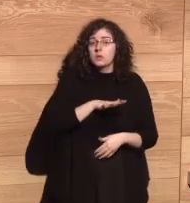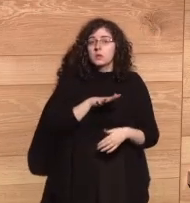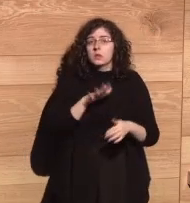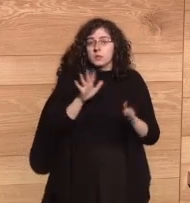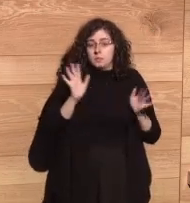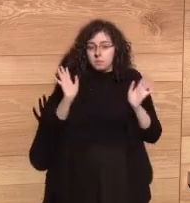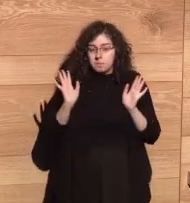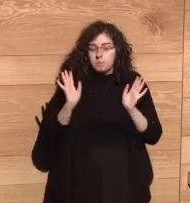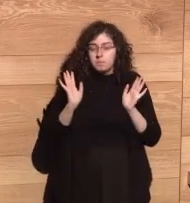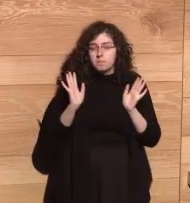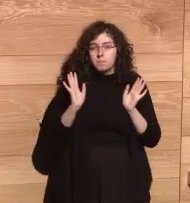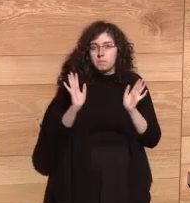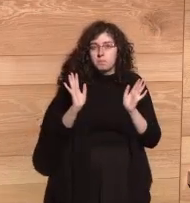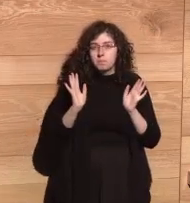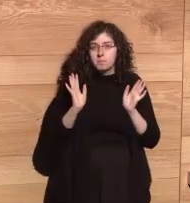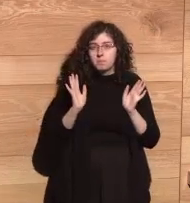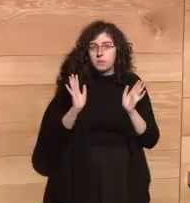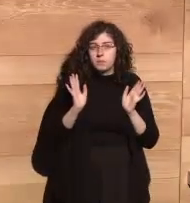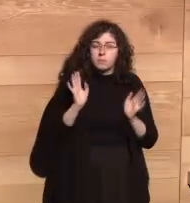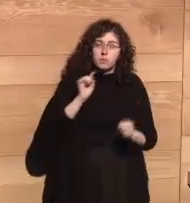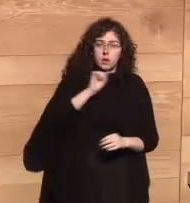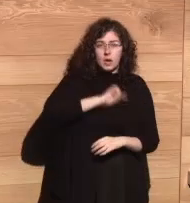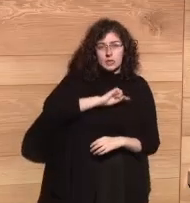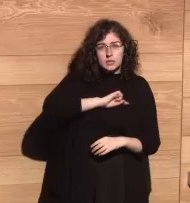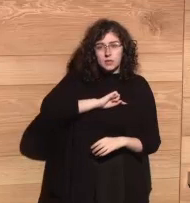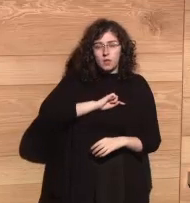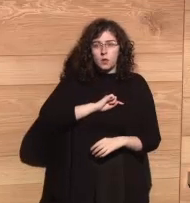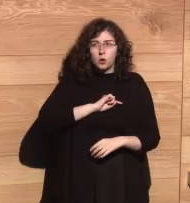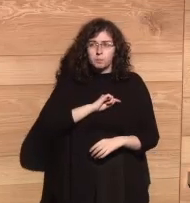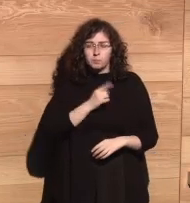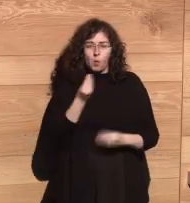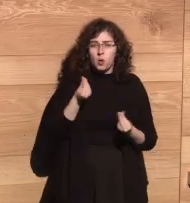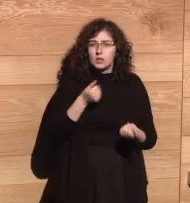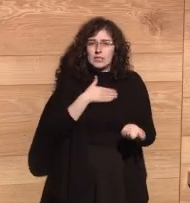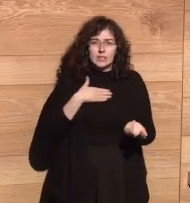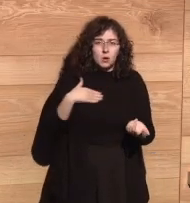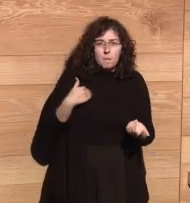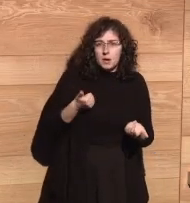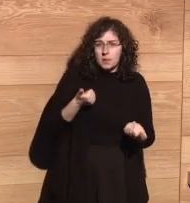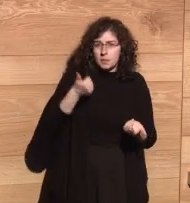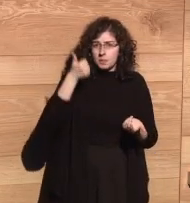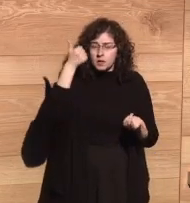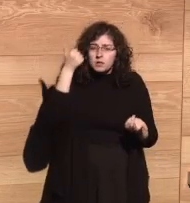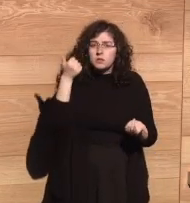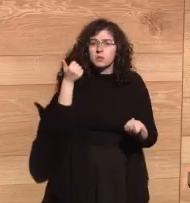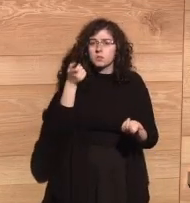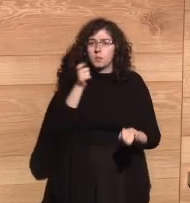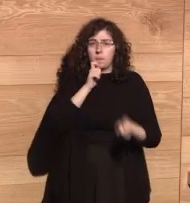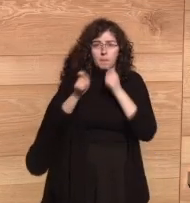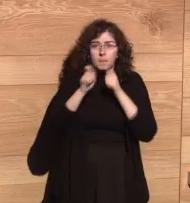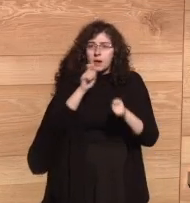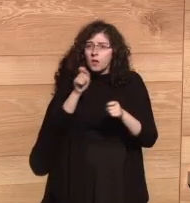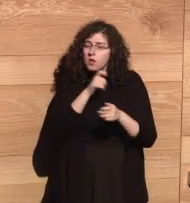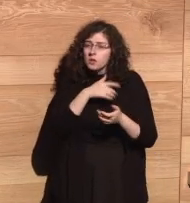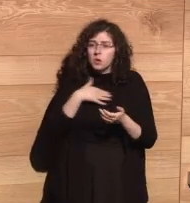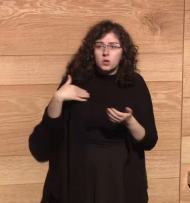pero bueno, digamos que la sensación de querer más, de poder llegar de una forma a un periodismo un poco